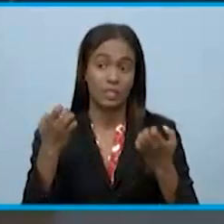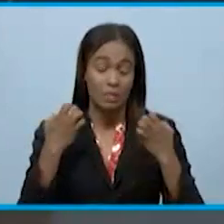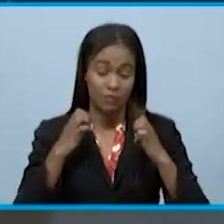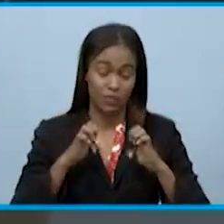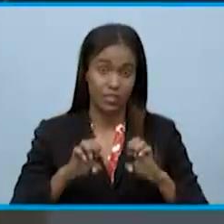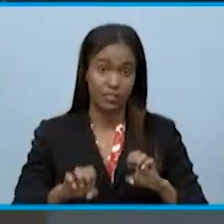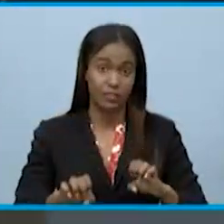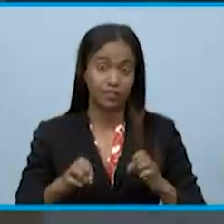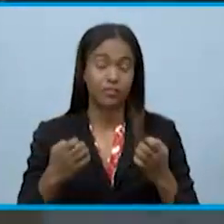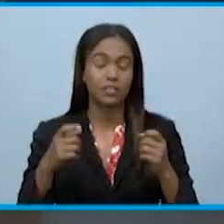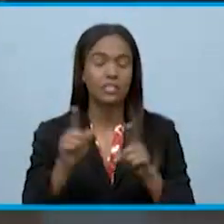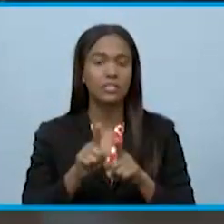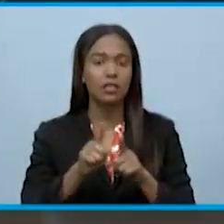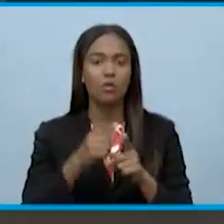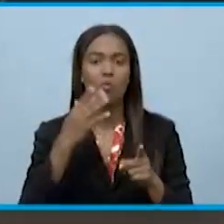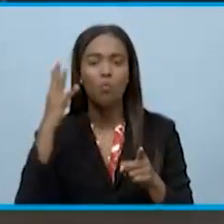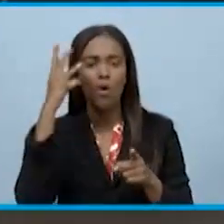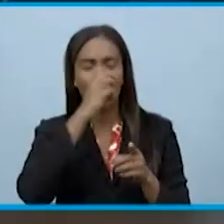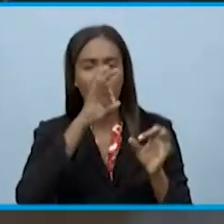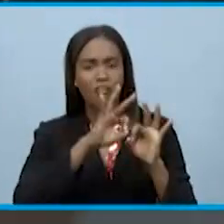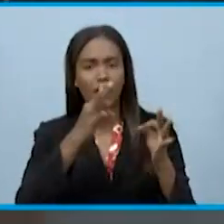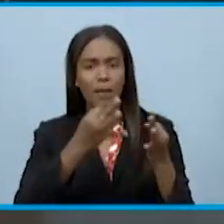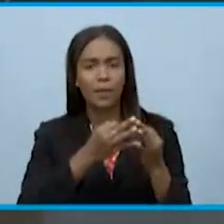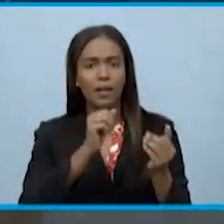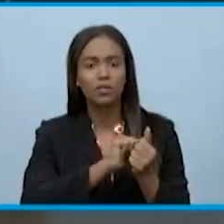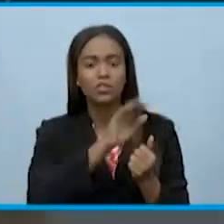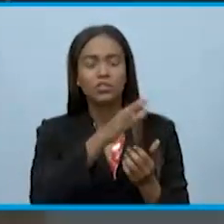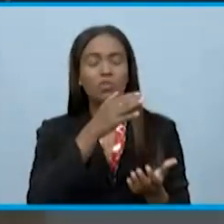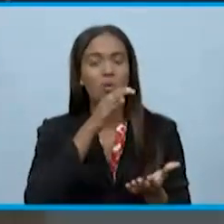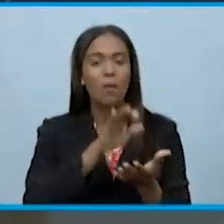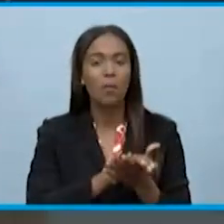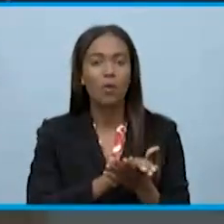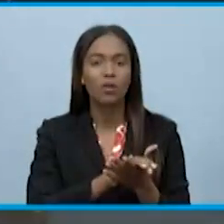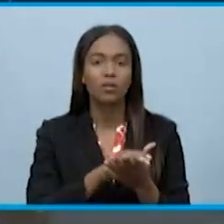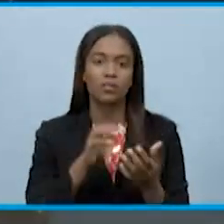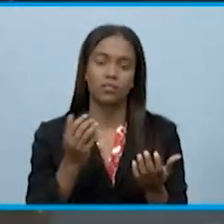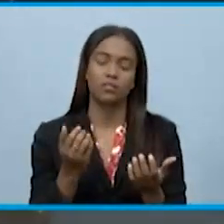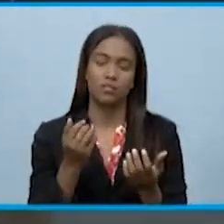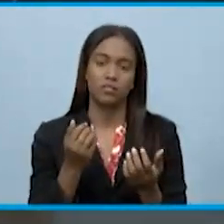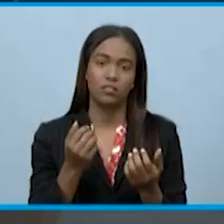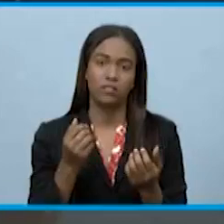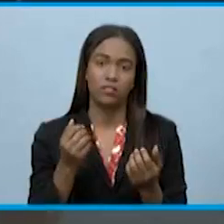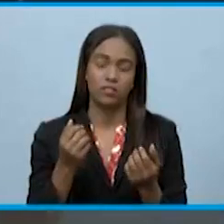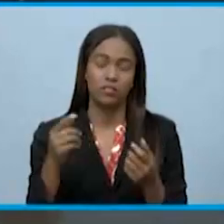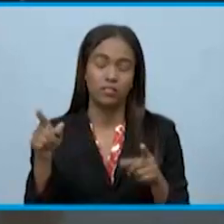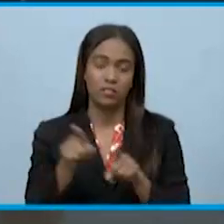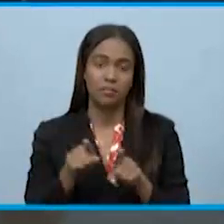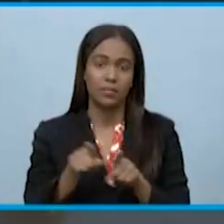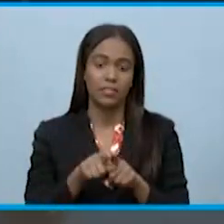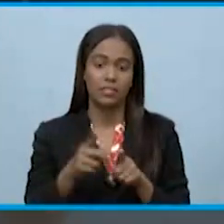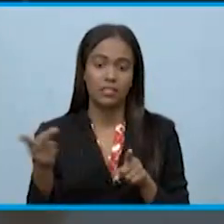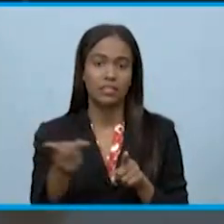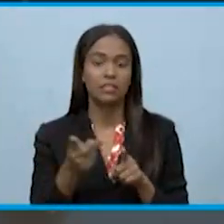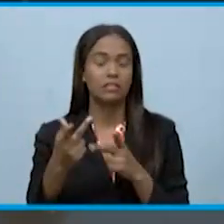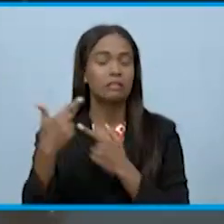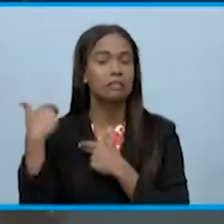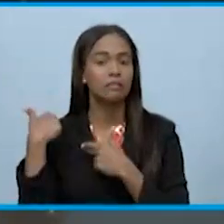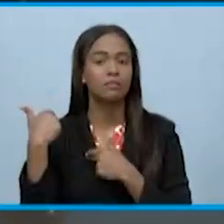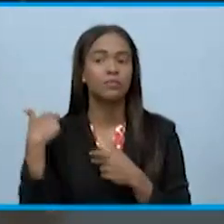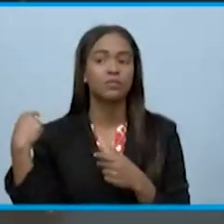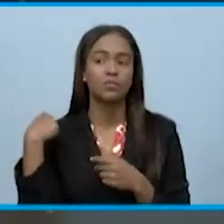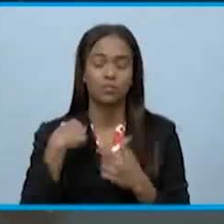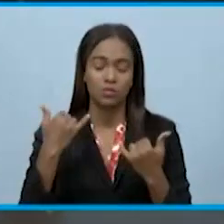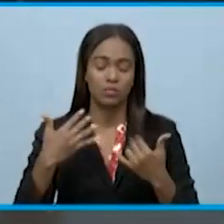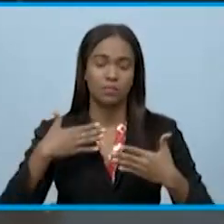su bella familia, con su compañera y socia Raiza, son los responsables de que nosotros